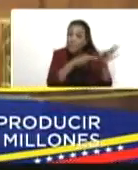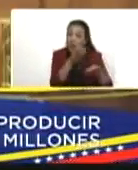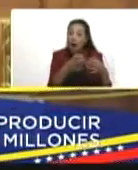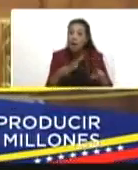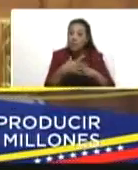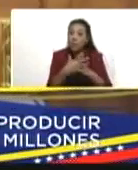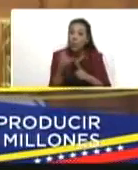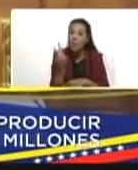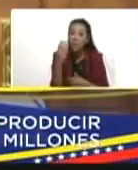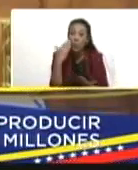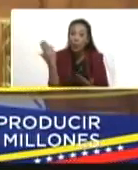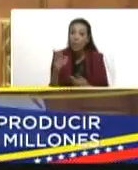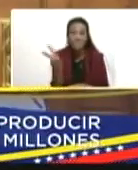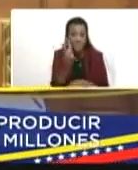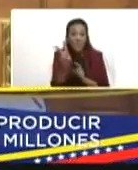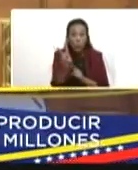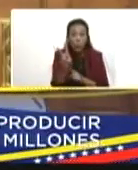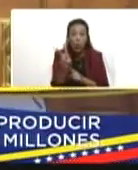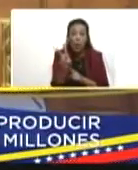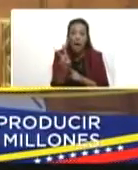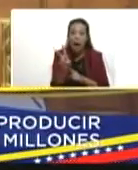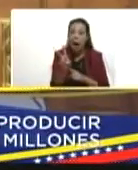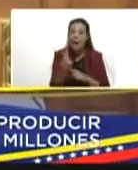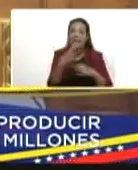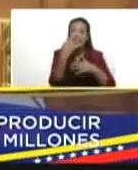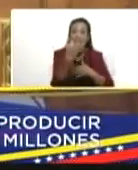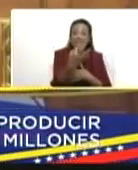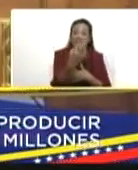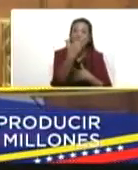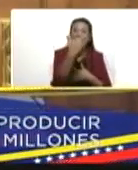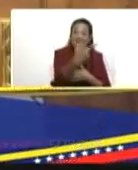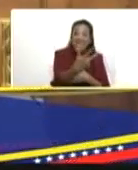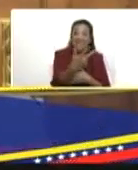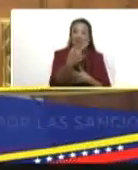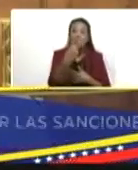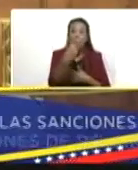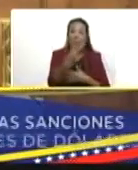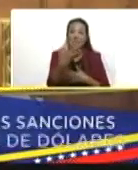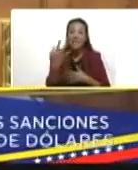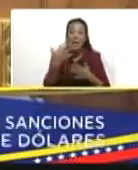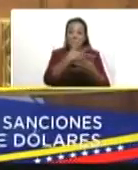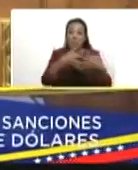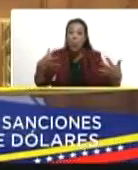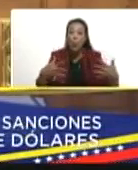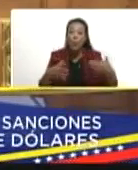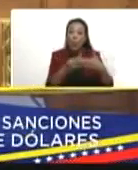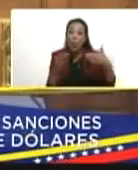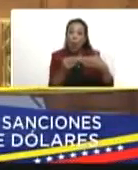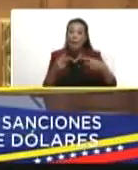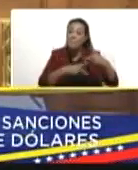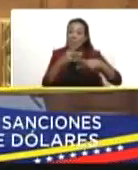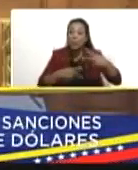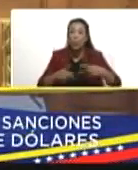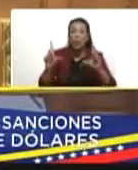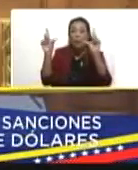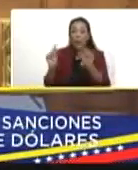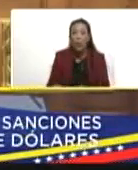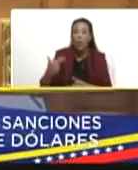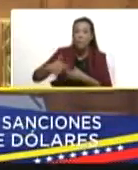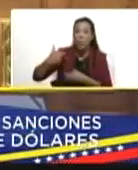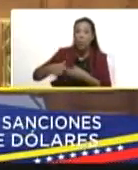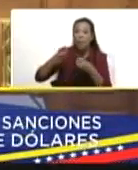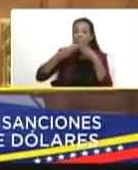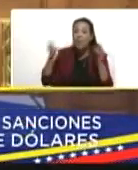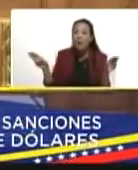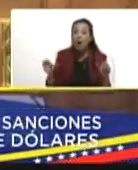joven Venezuela dejó de producir 323000 millones de dólares las pérdidas totales de la economía nacional sector